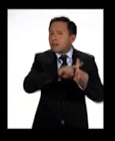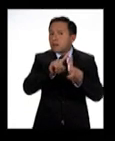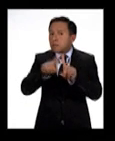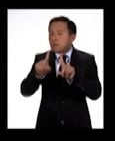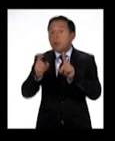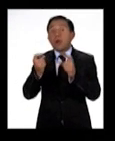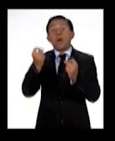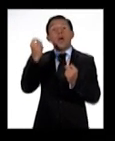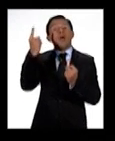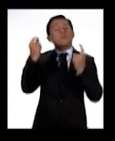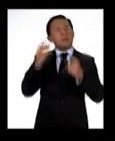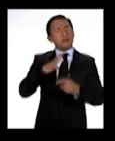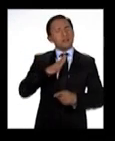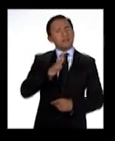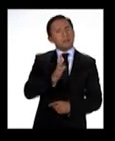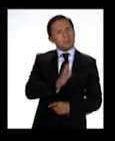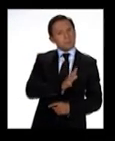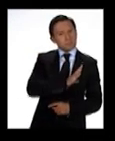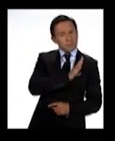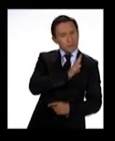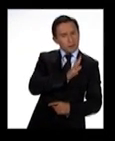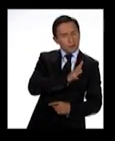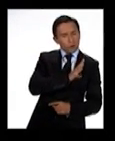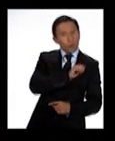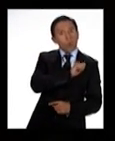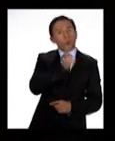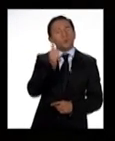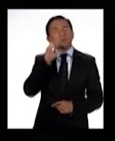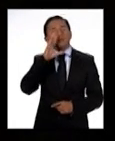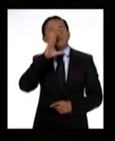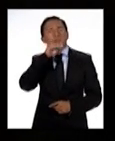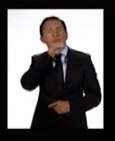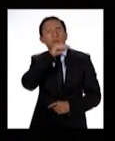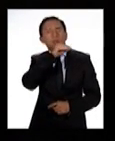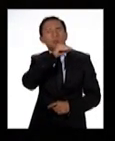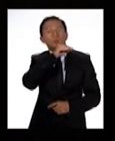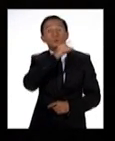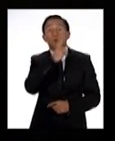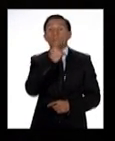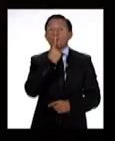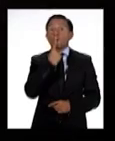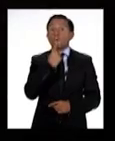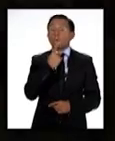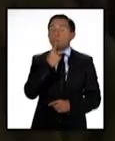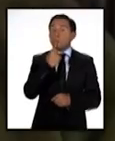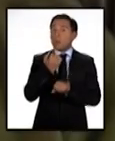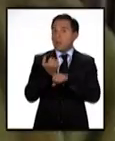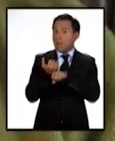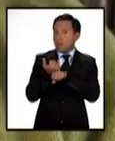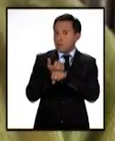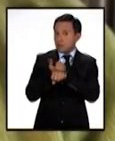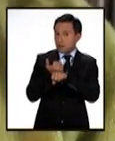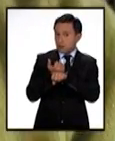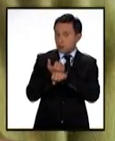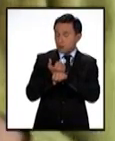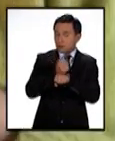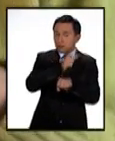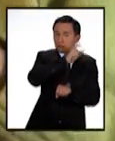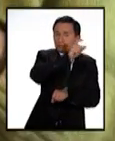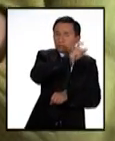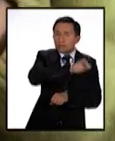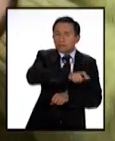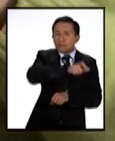hay negros, rojos, amarillos. Y todos, por